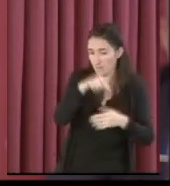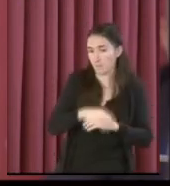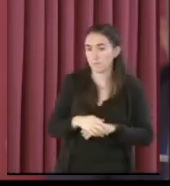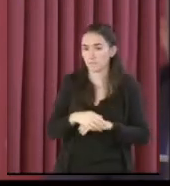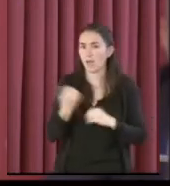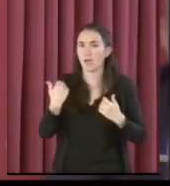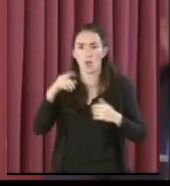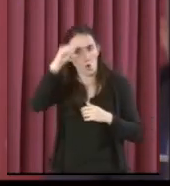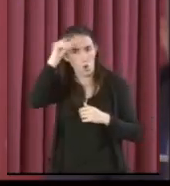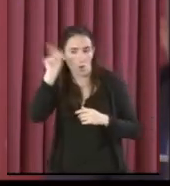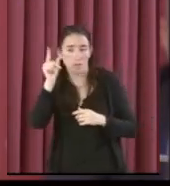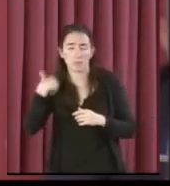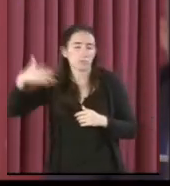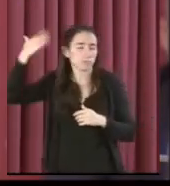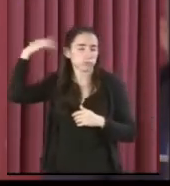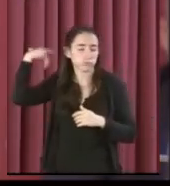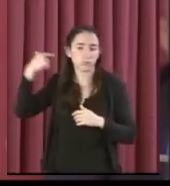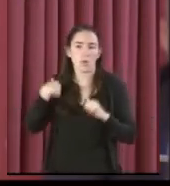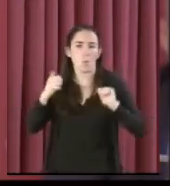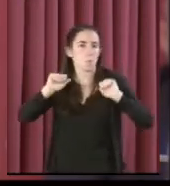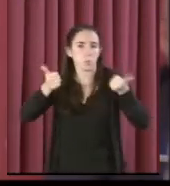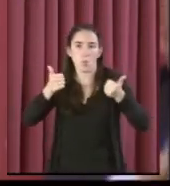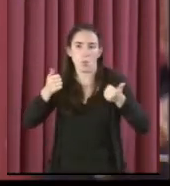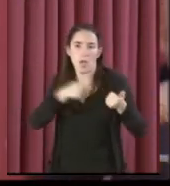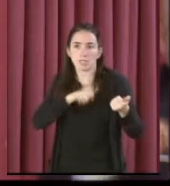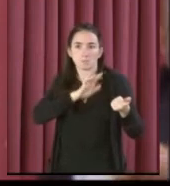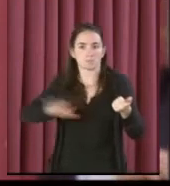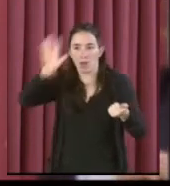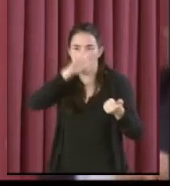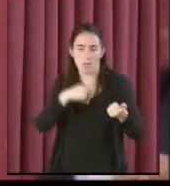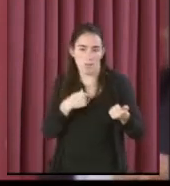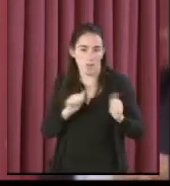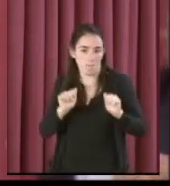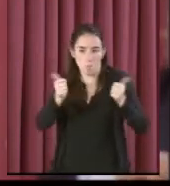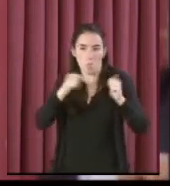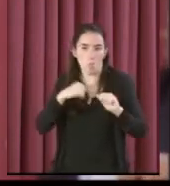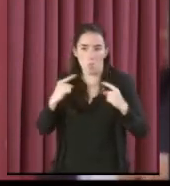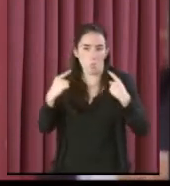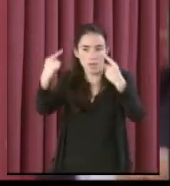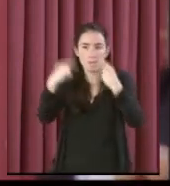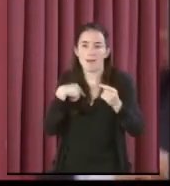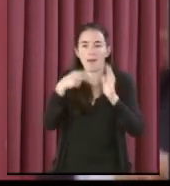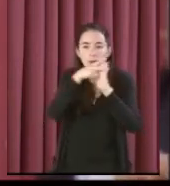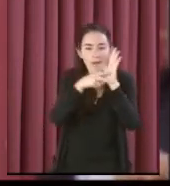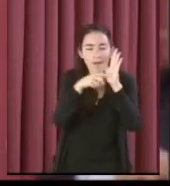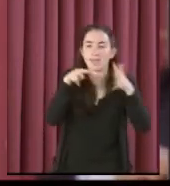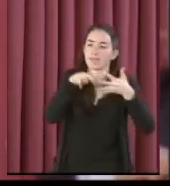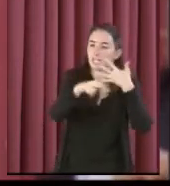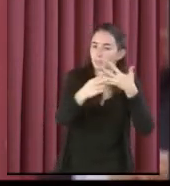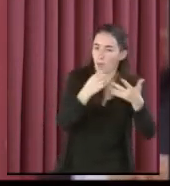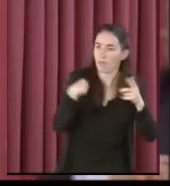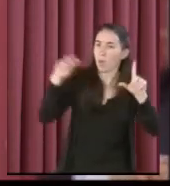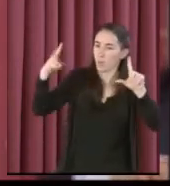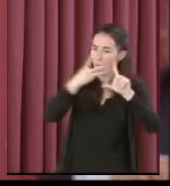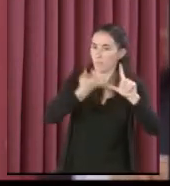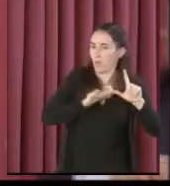ayuntamientos españoles en dotarnos de una ordenanza de transparencia y que contamos con un portal de transparencia alojado en la web municipal y